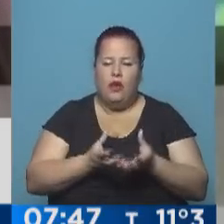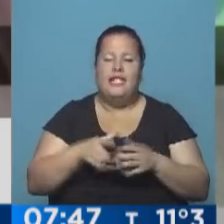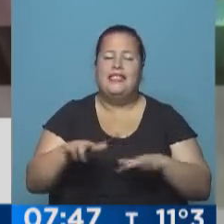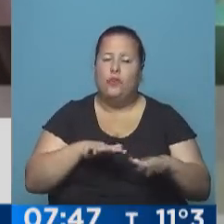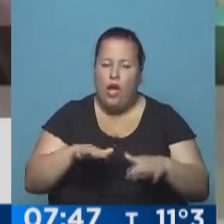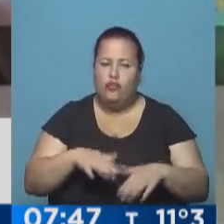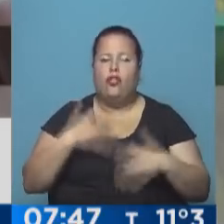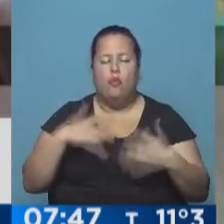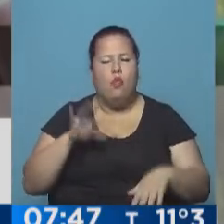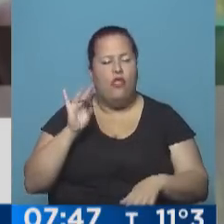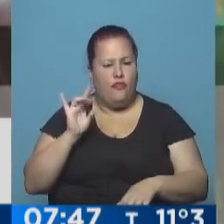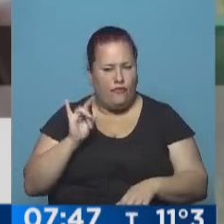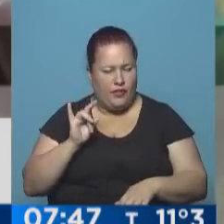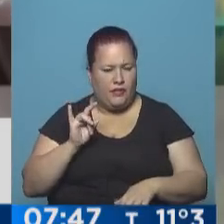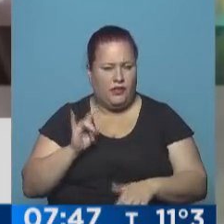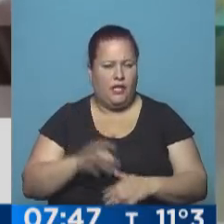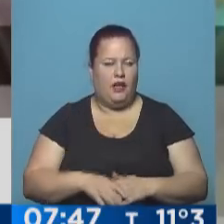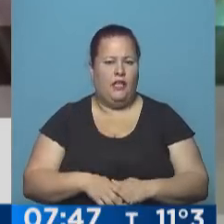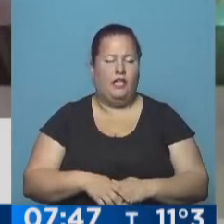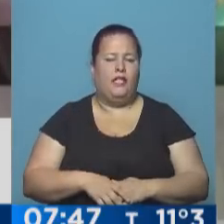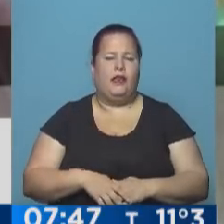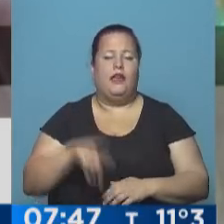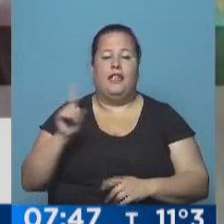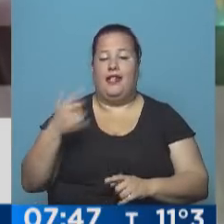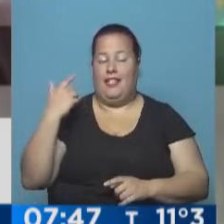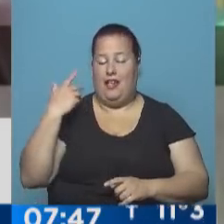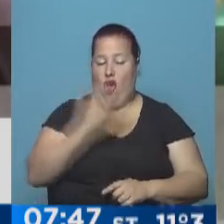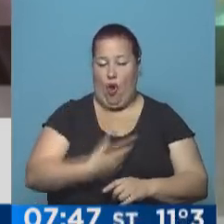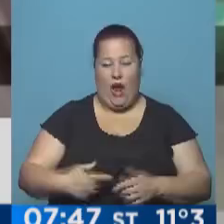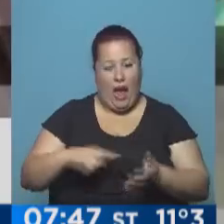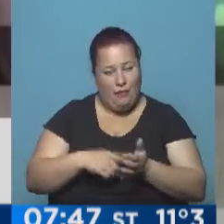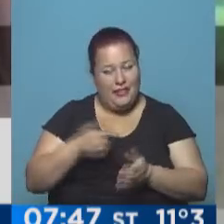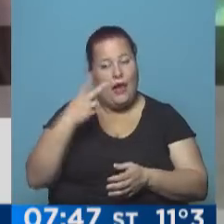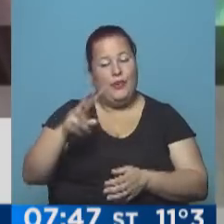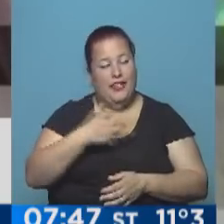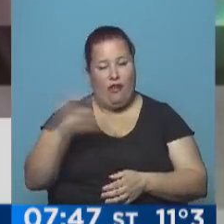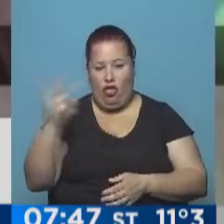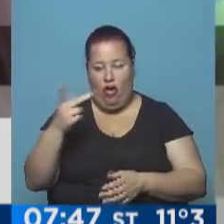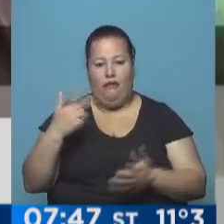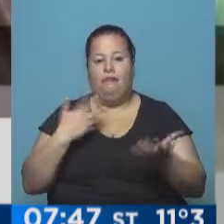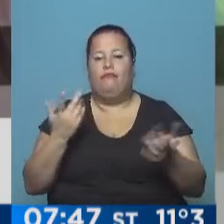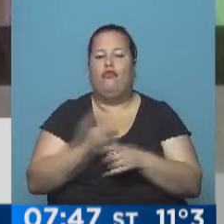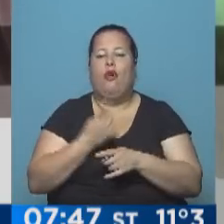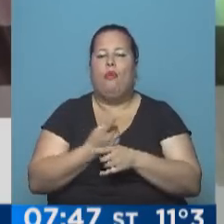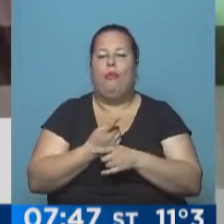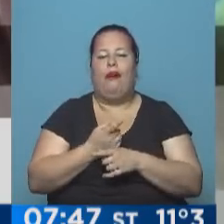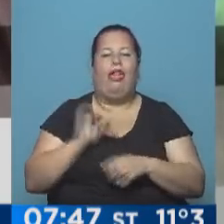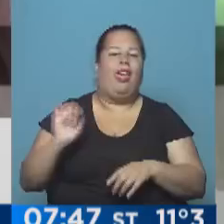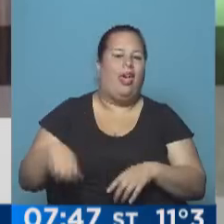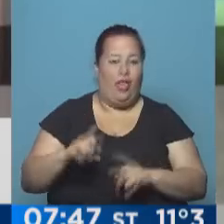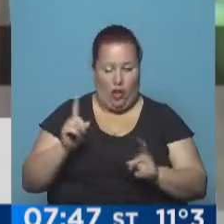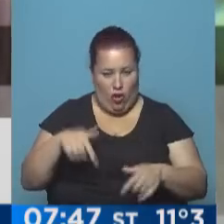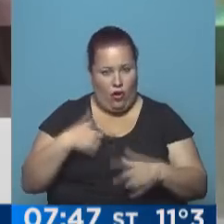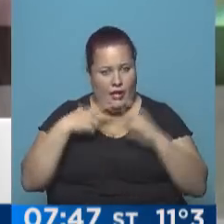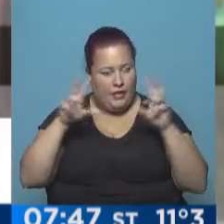situación altamente compleja que el jefe de gobierno de la Ciudad de Buenos Aires y la vicejefa de gobierno no se pueden hacer los distraídos ante